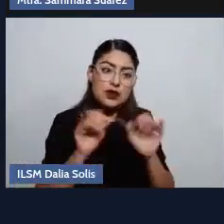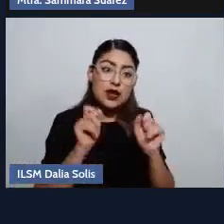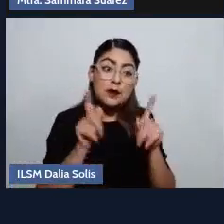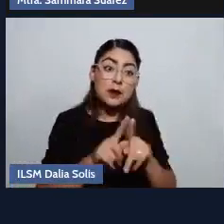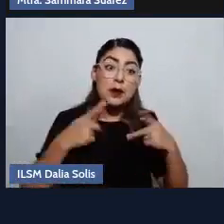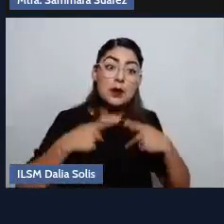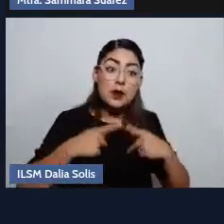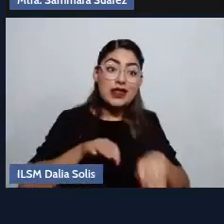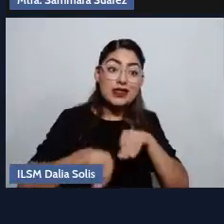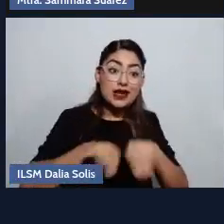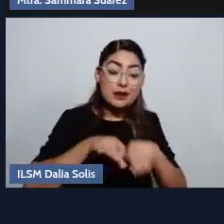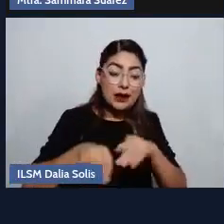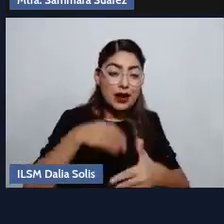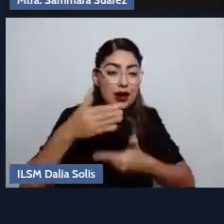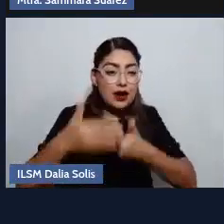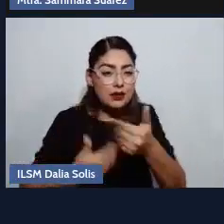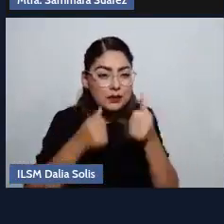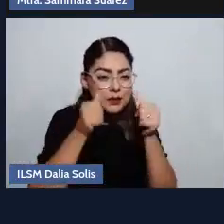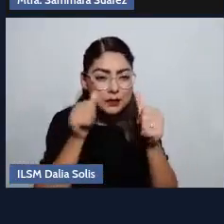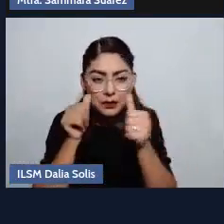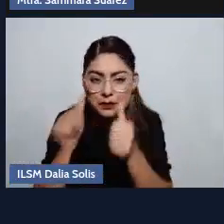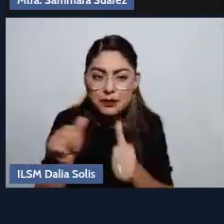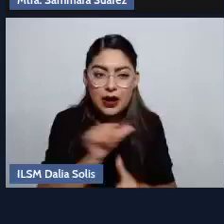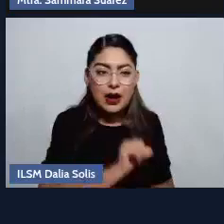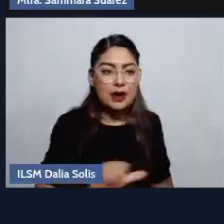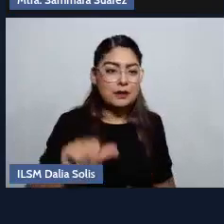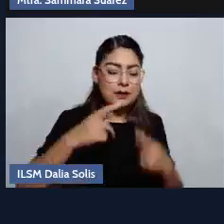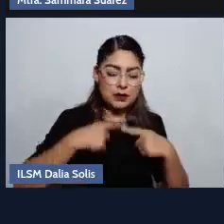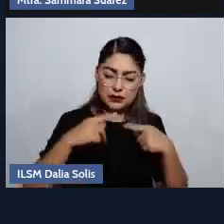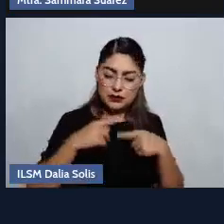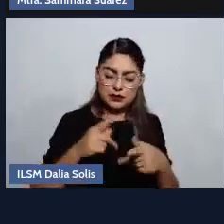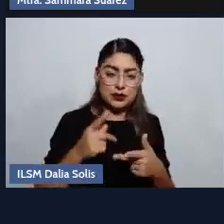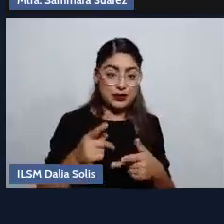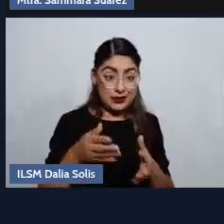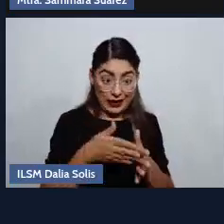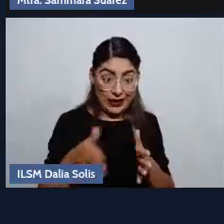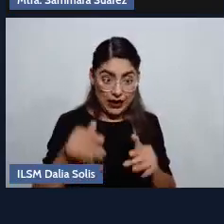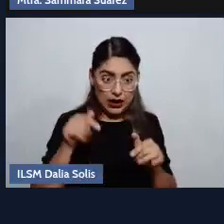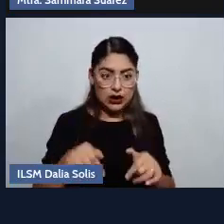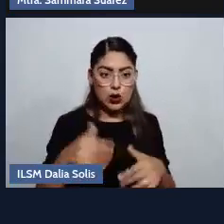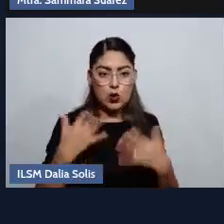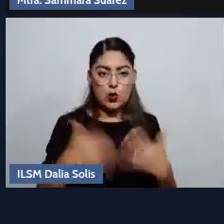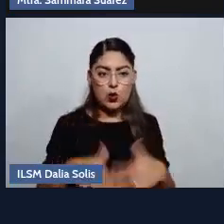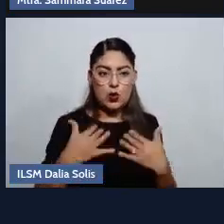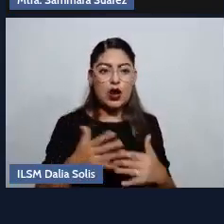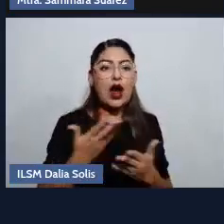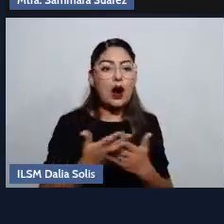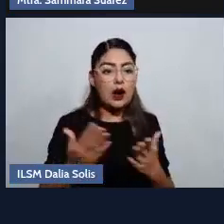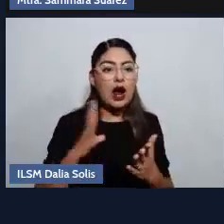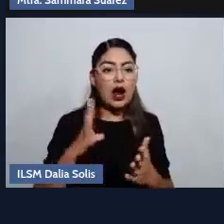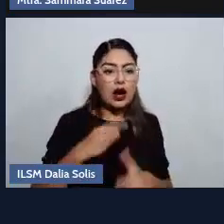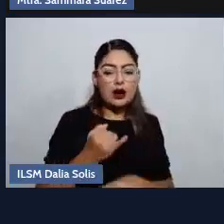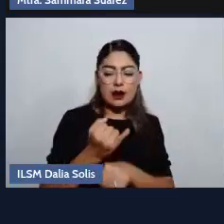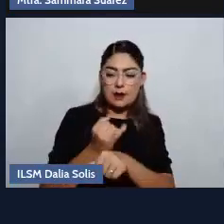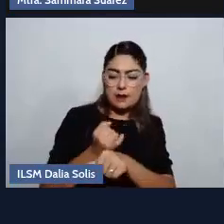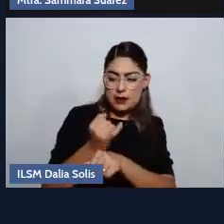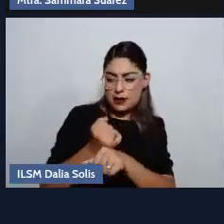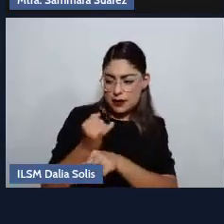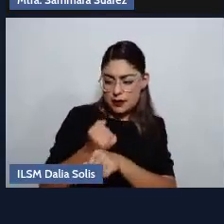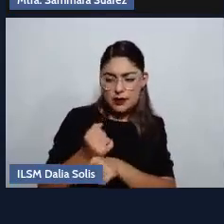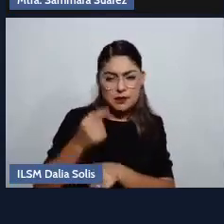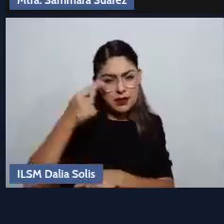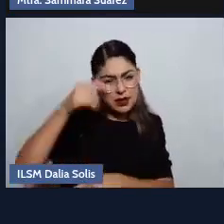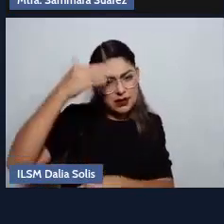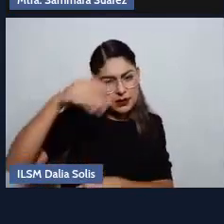Mi proyecto de titulación justo fue con eso, entender cómo lo vivieron los que participaron en la pandemia, y varios de ellos